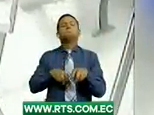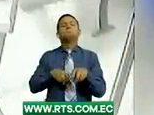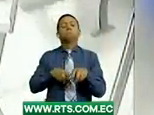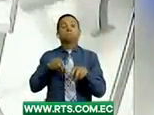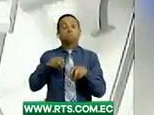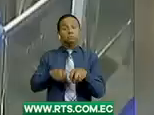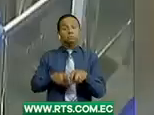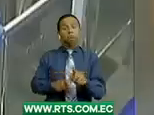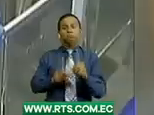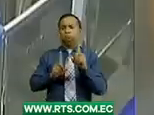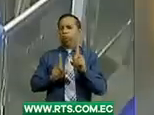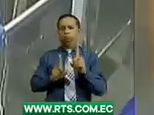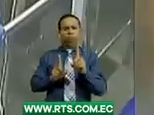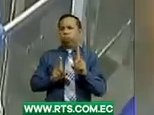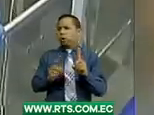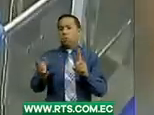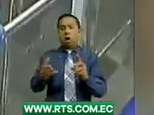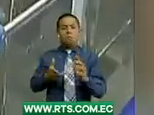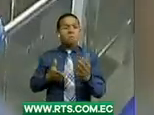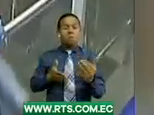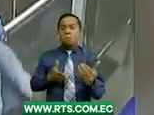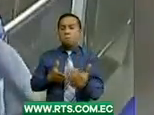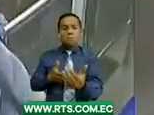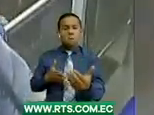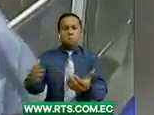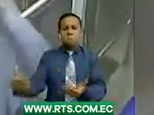Procede a cometer el robo junto al otro antisocial.